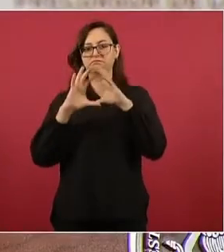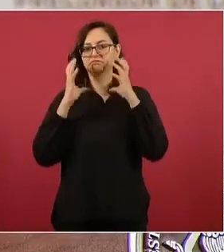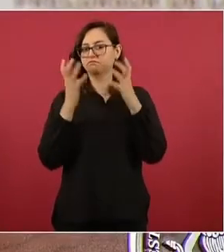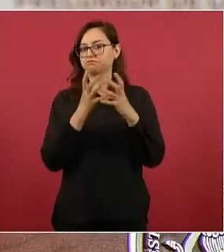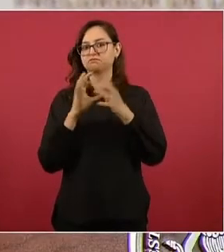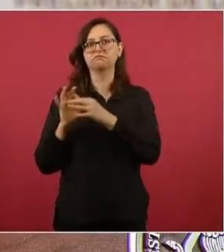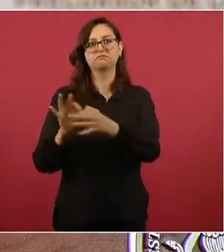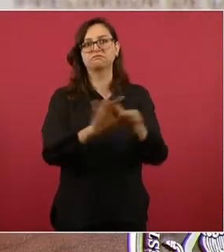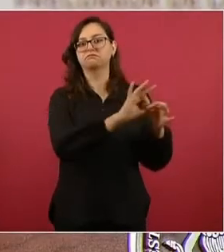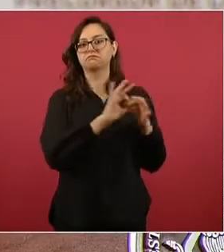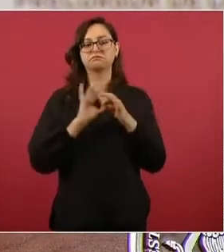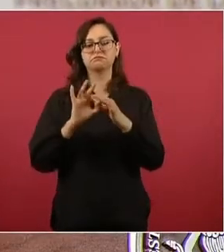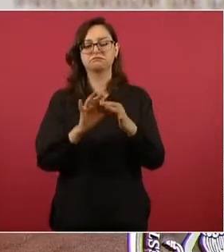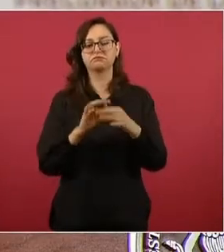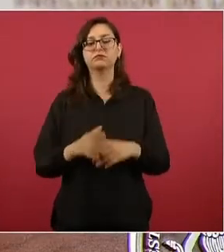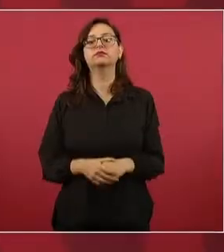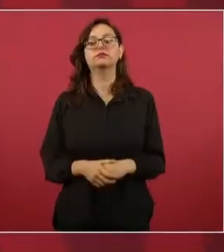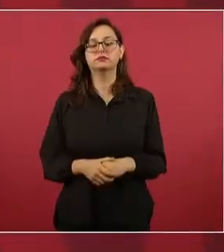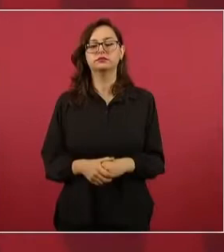mundo y